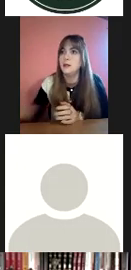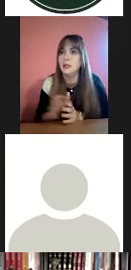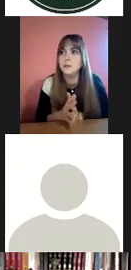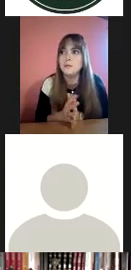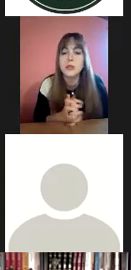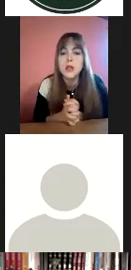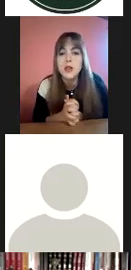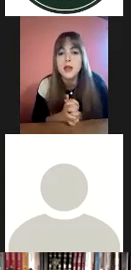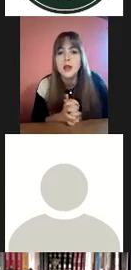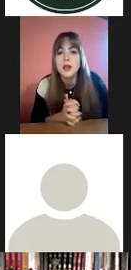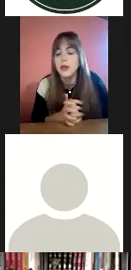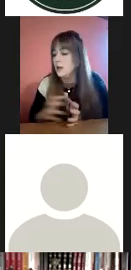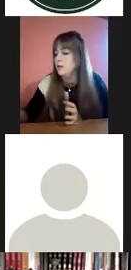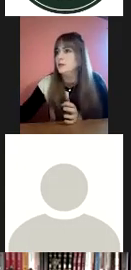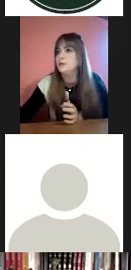Ambiente.